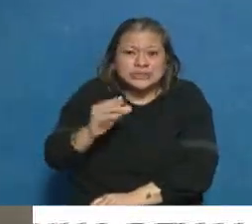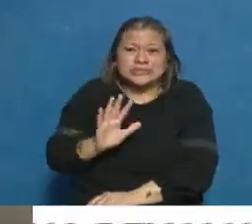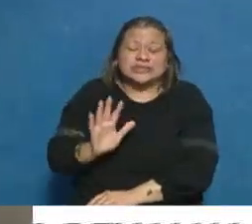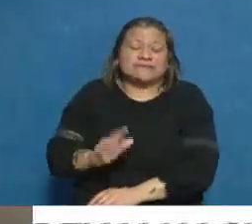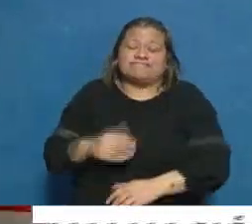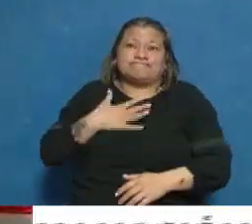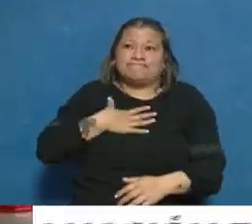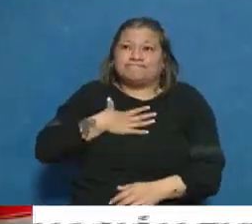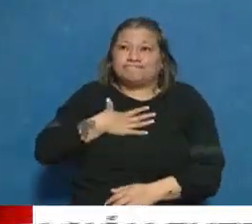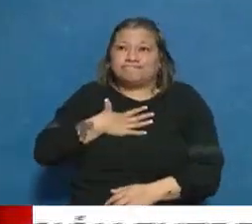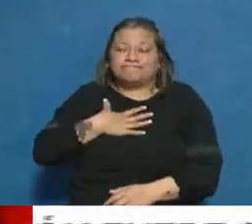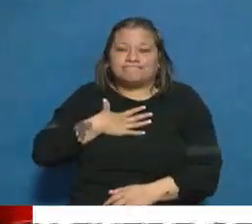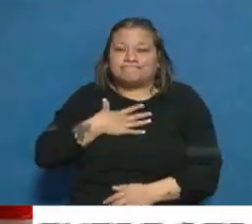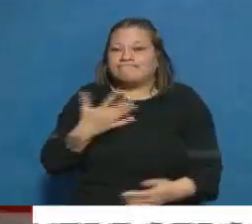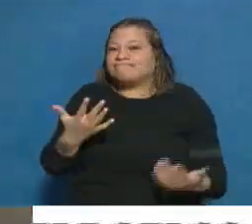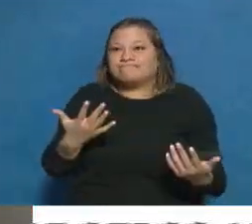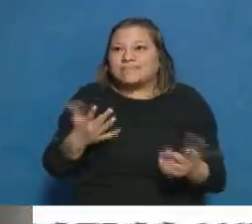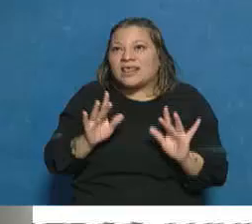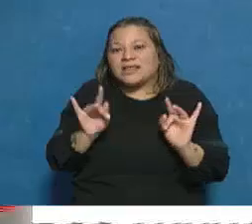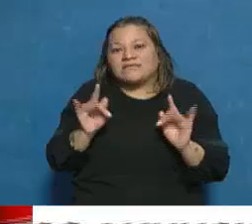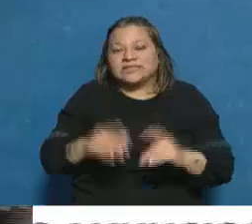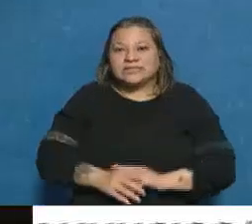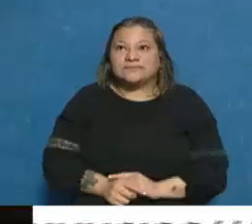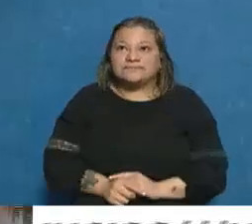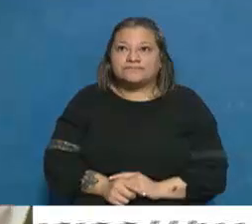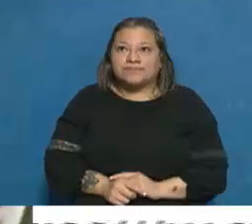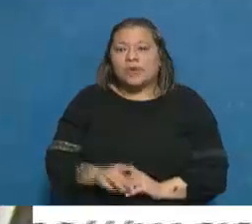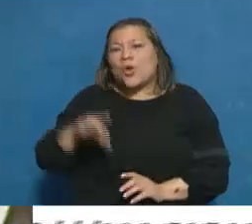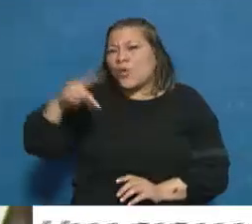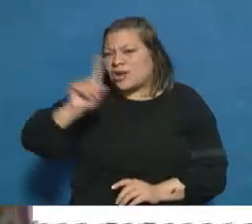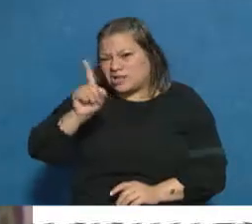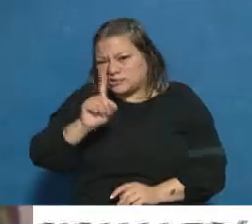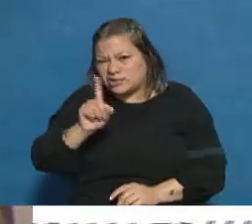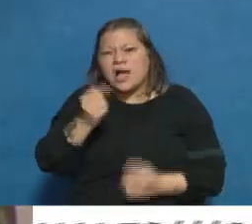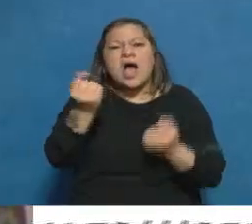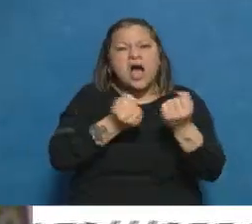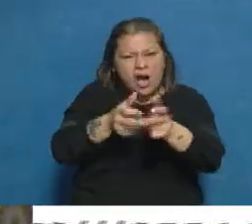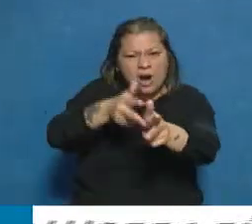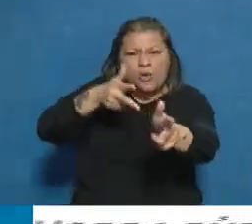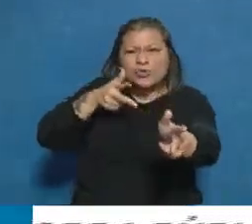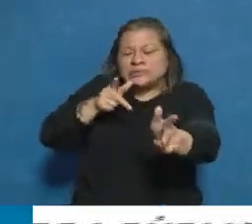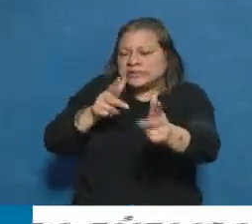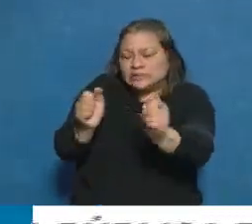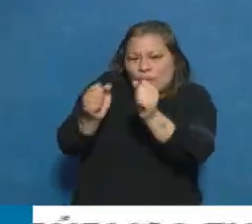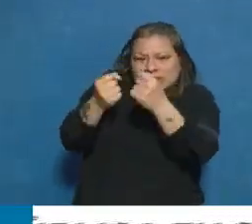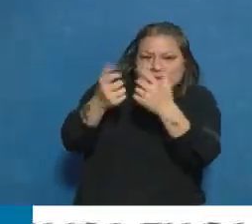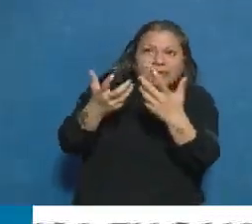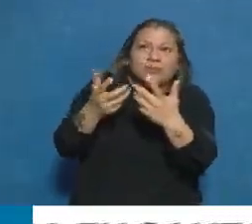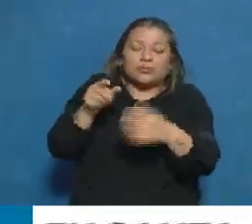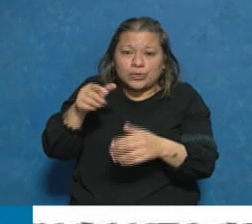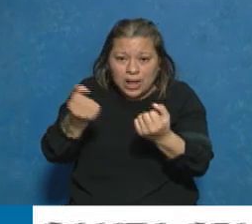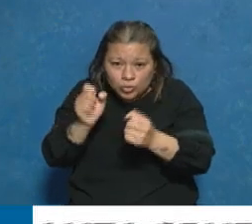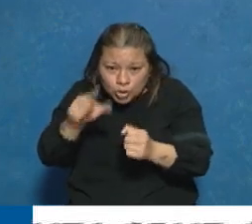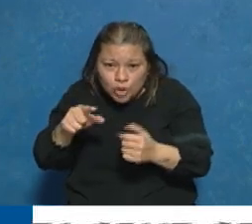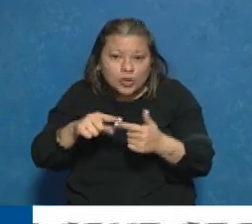ha sido bastante difícil pero no éramos los únicos muchos autos estaban atrapados ahí usted estaba en su propio auto